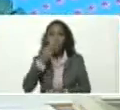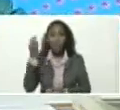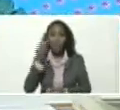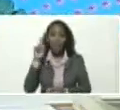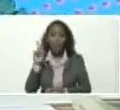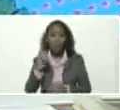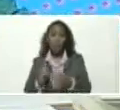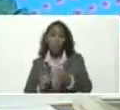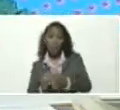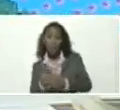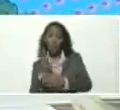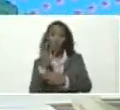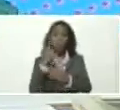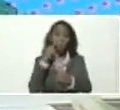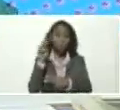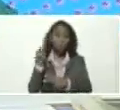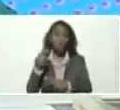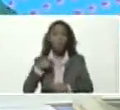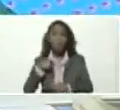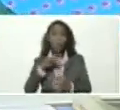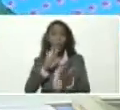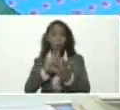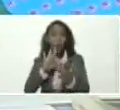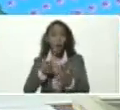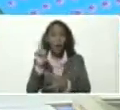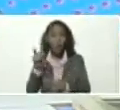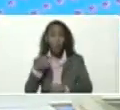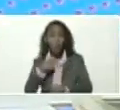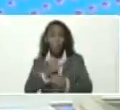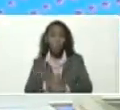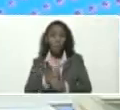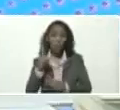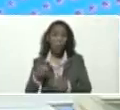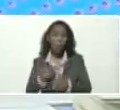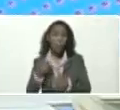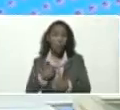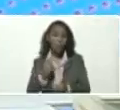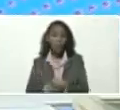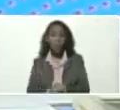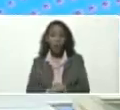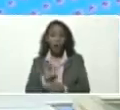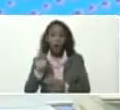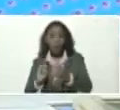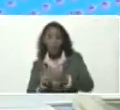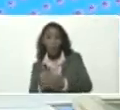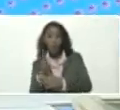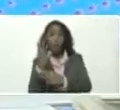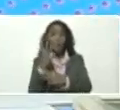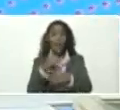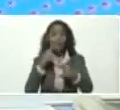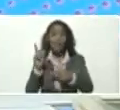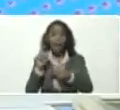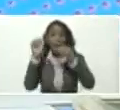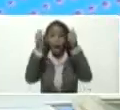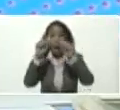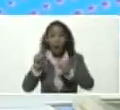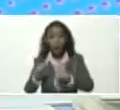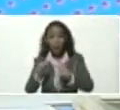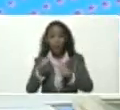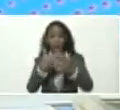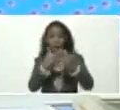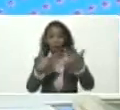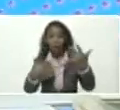florecer. Si me pueden conectar, ¿no? Que es lo que yo esperaba desde un principio. Es un florecer del arte, de las